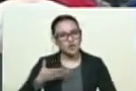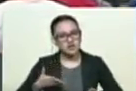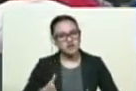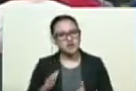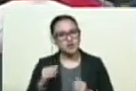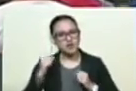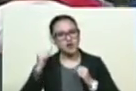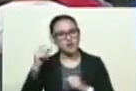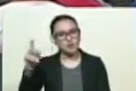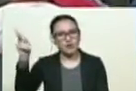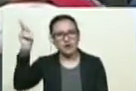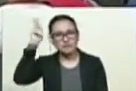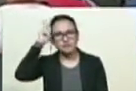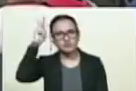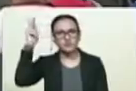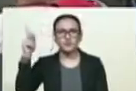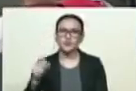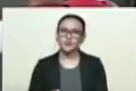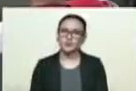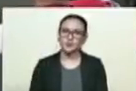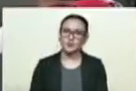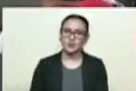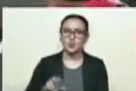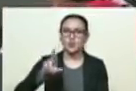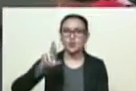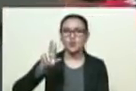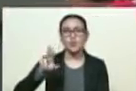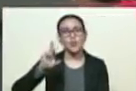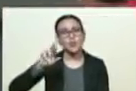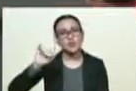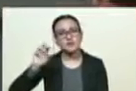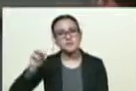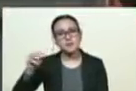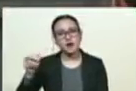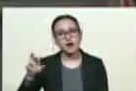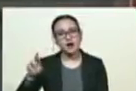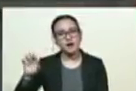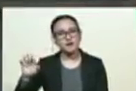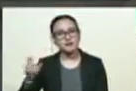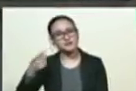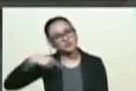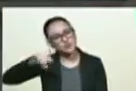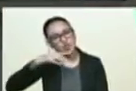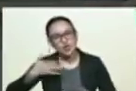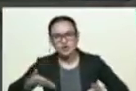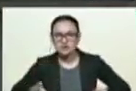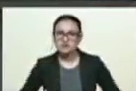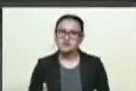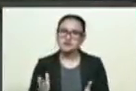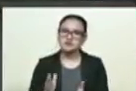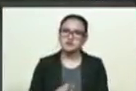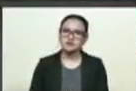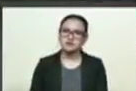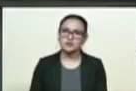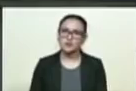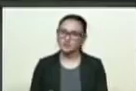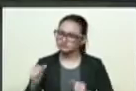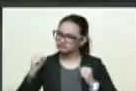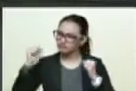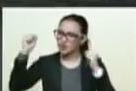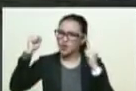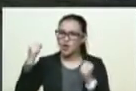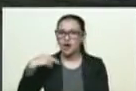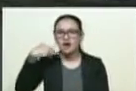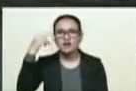como Guaycaipuro, como Urimare. Somos hijos de héroes como el